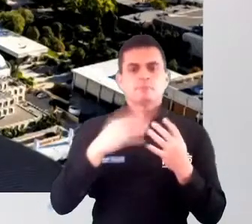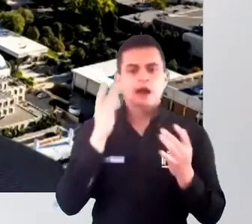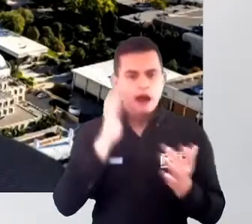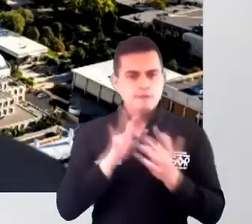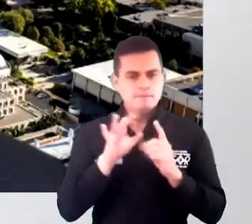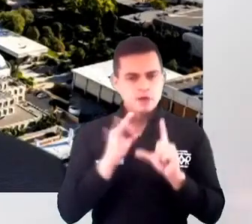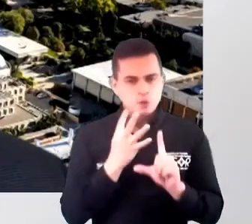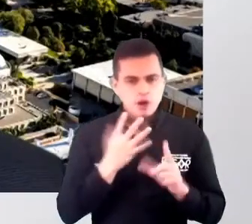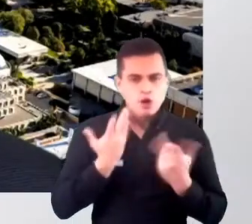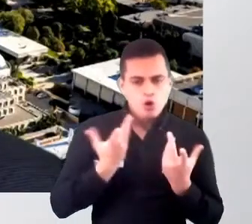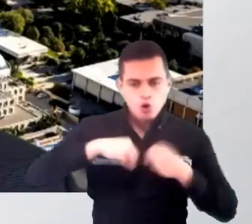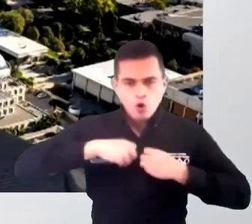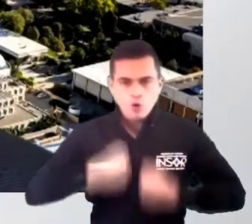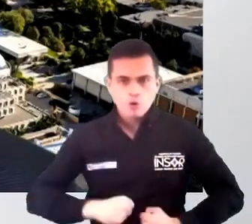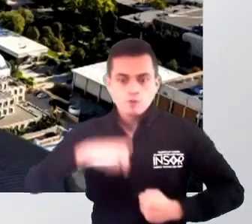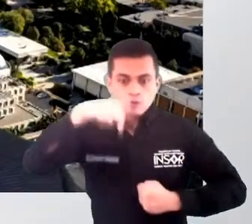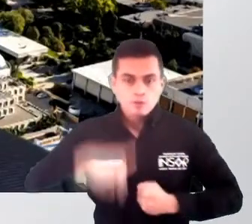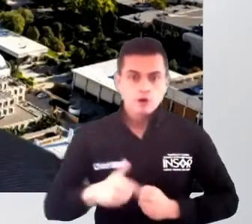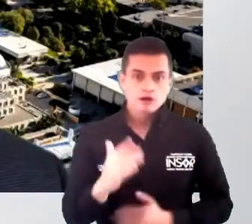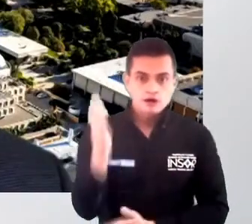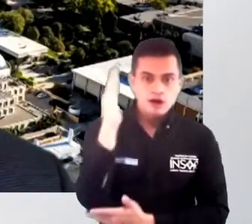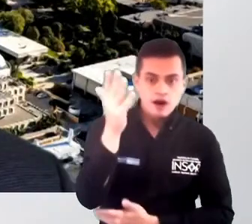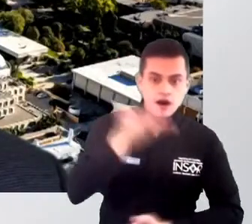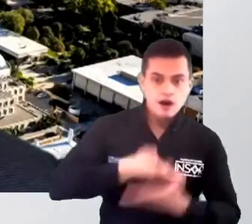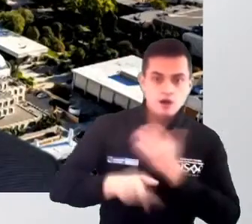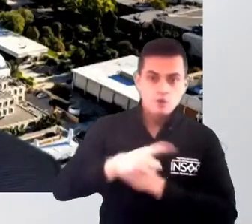Lo que me gustaría decir es que